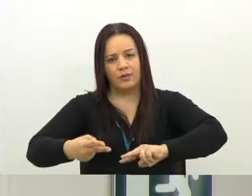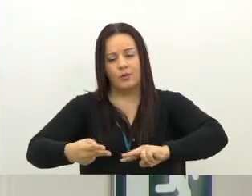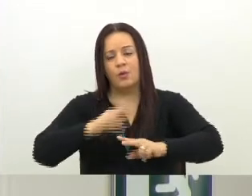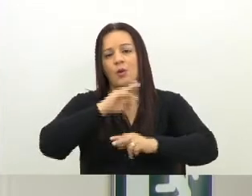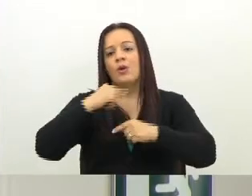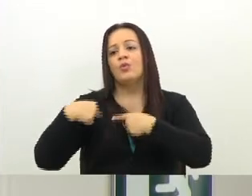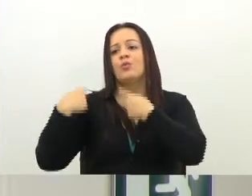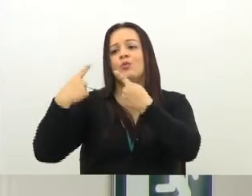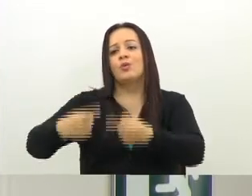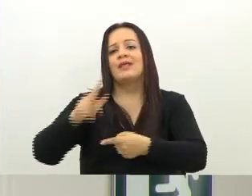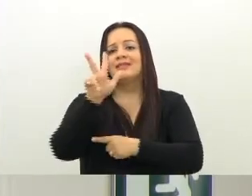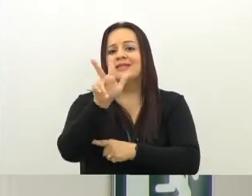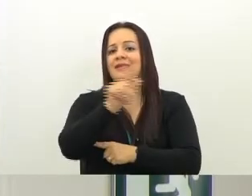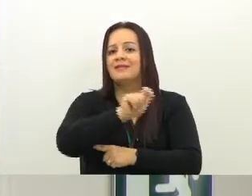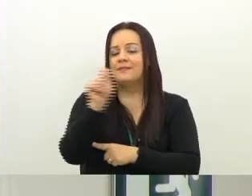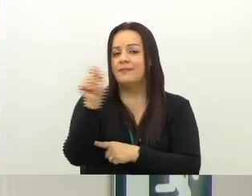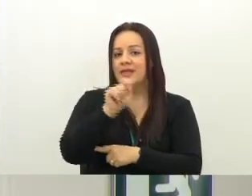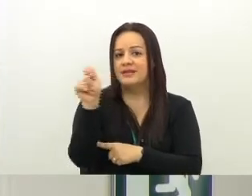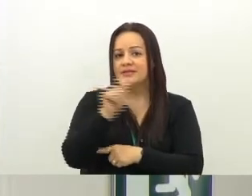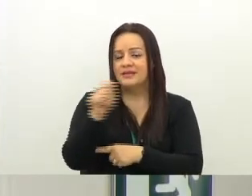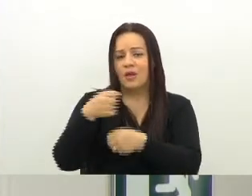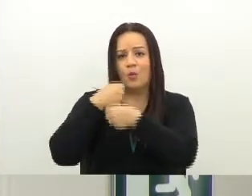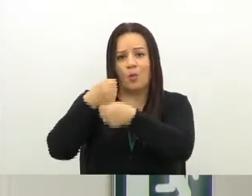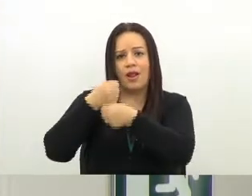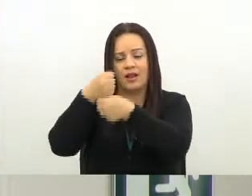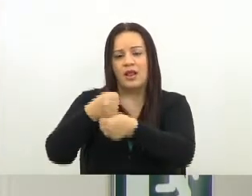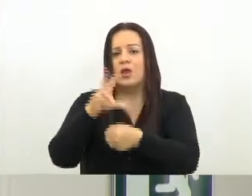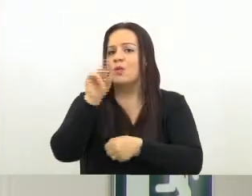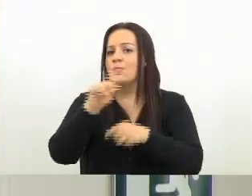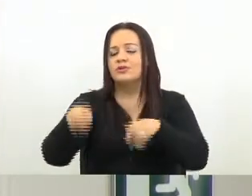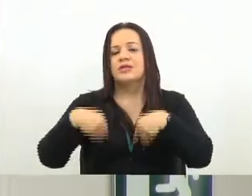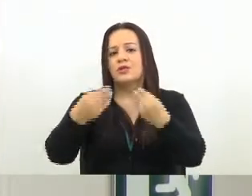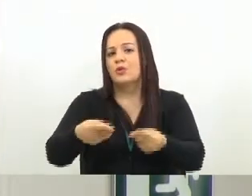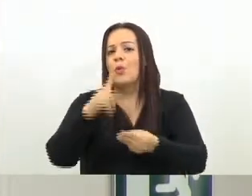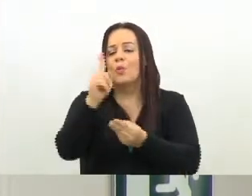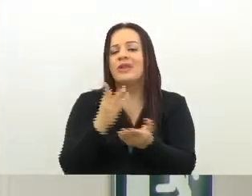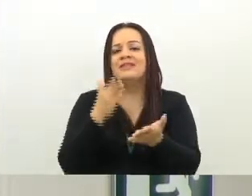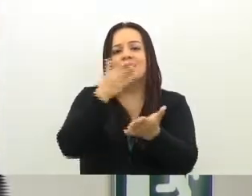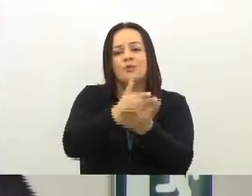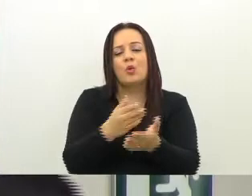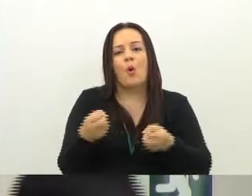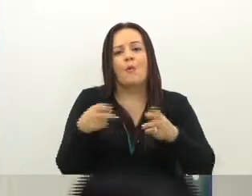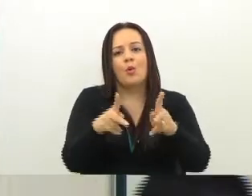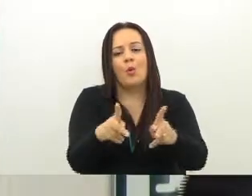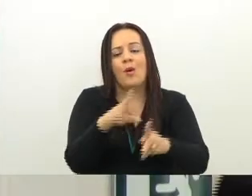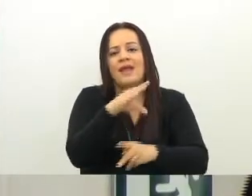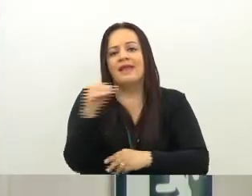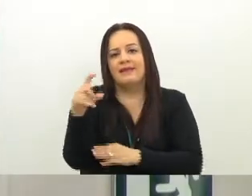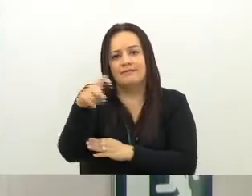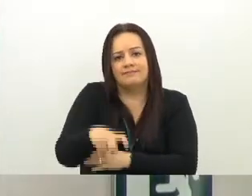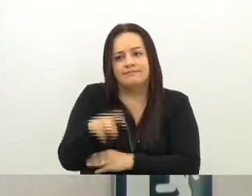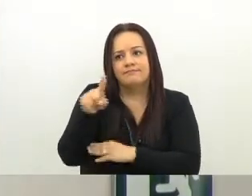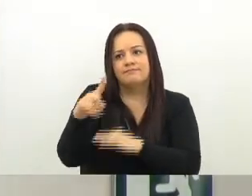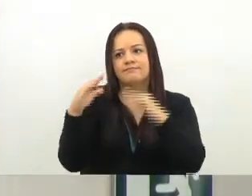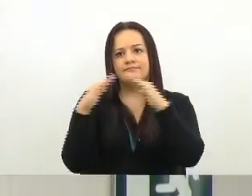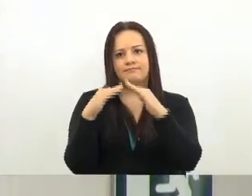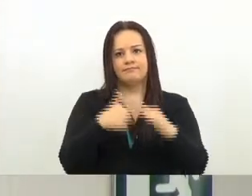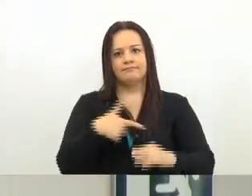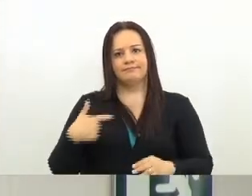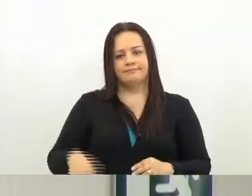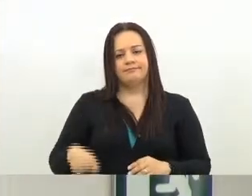durante 3 meses de huelga no se dio una intervención oportuna ni inmediata de Casa